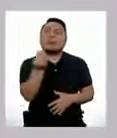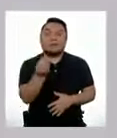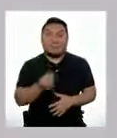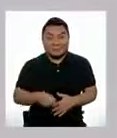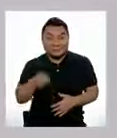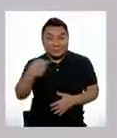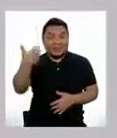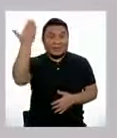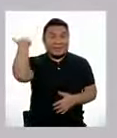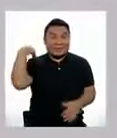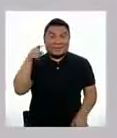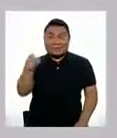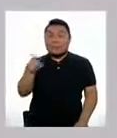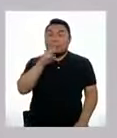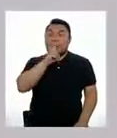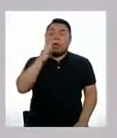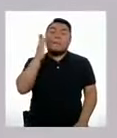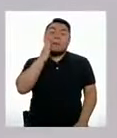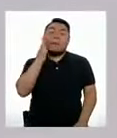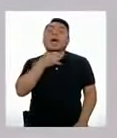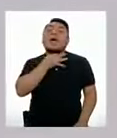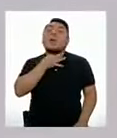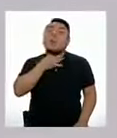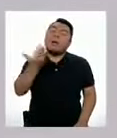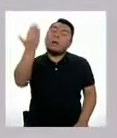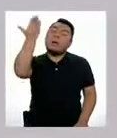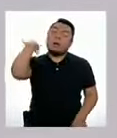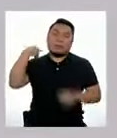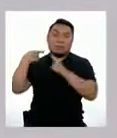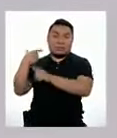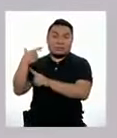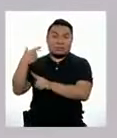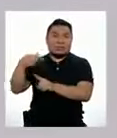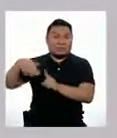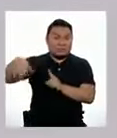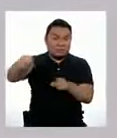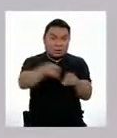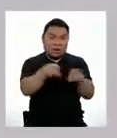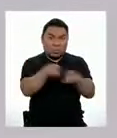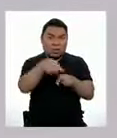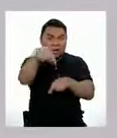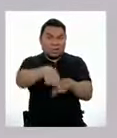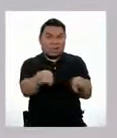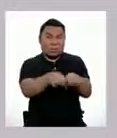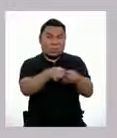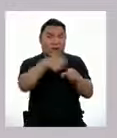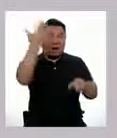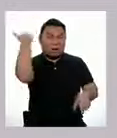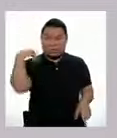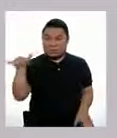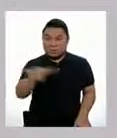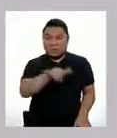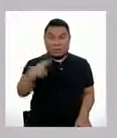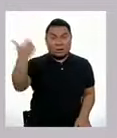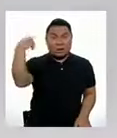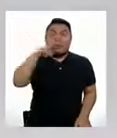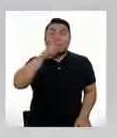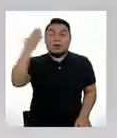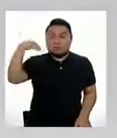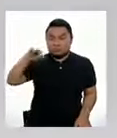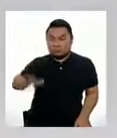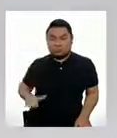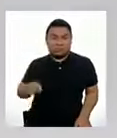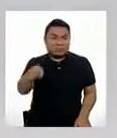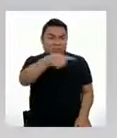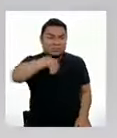de nuestros padres, abuelos o bisabuelos, ¿el ambiente sería como el que vemos ahora? ¿Un ambiente con menos contaminación?